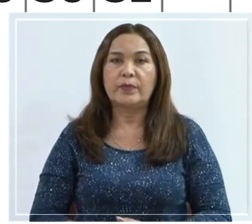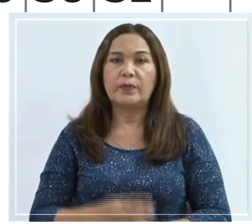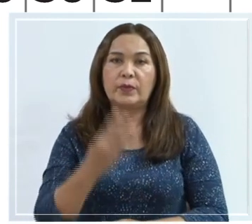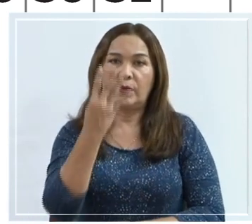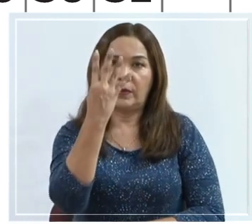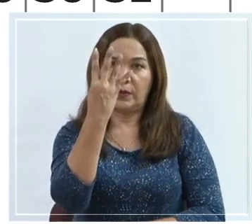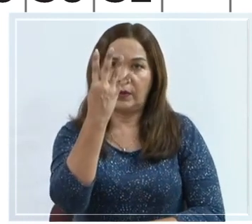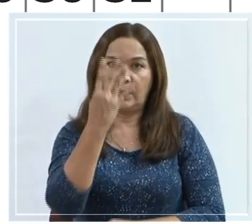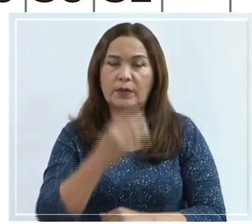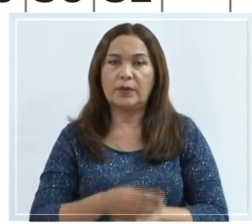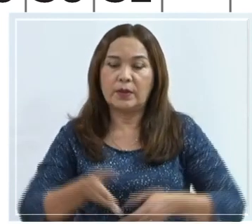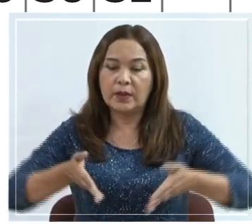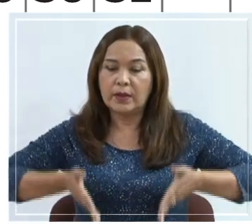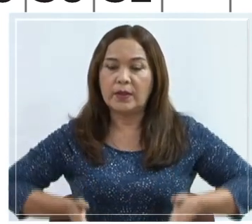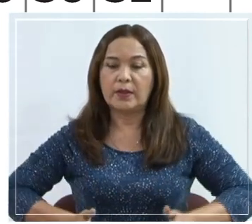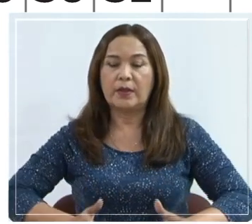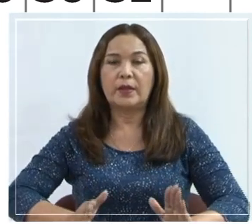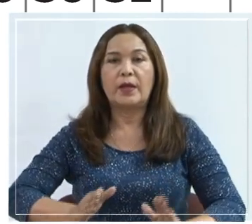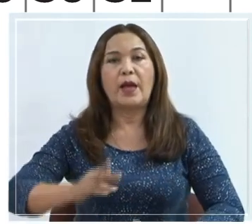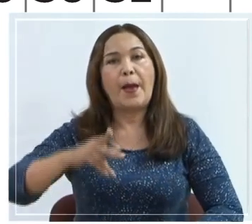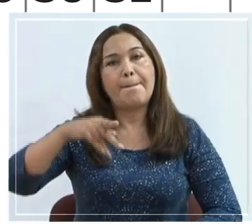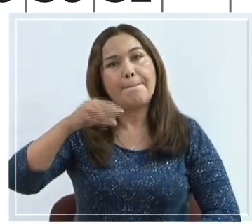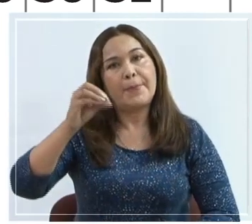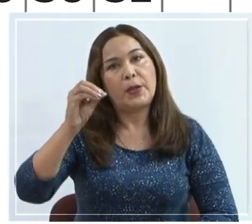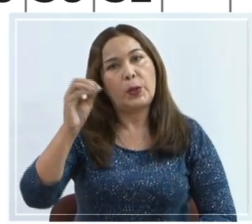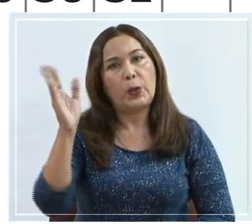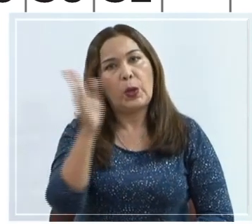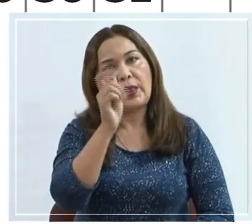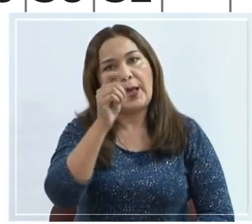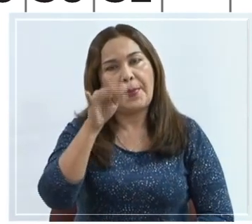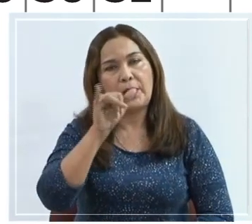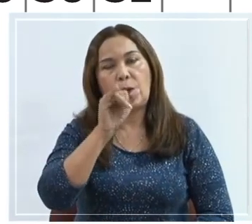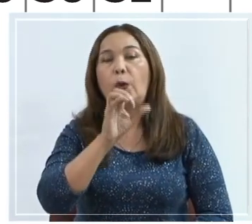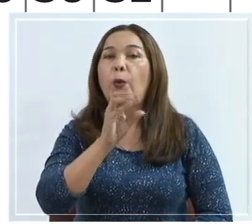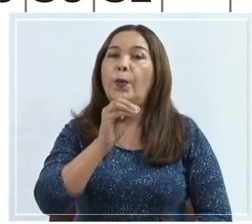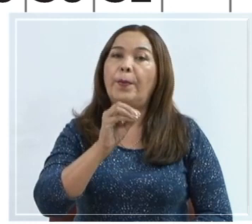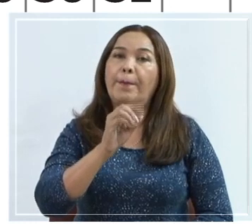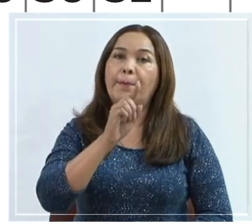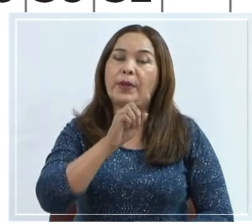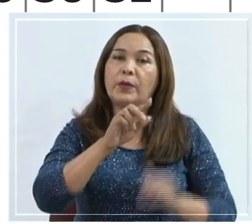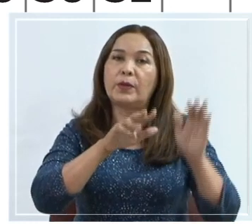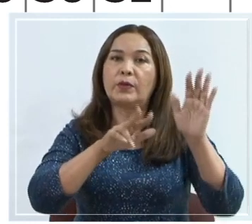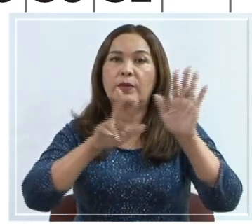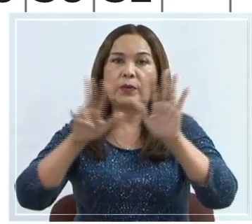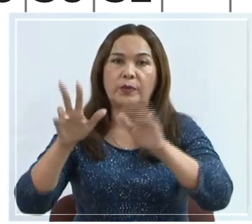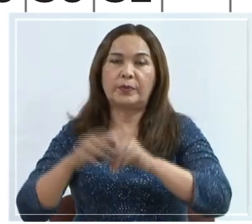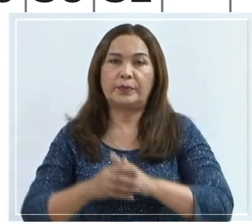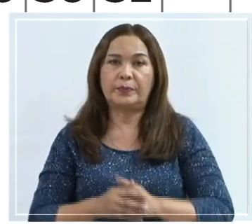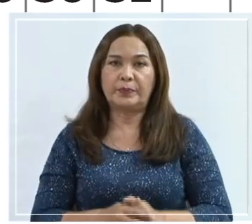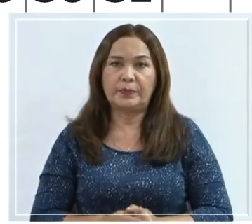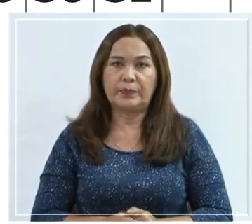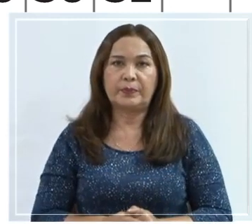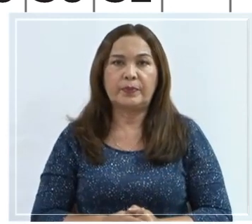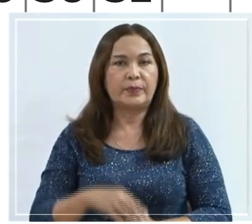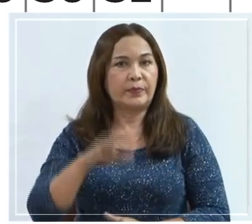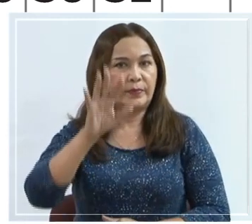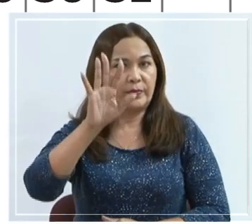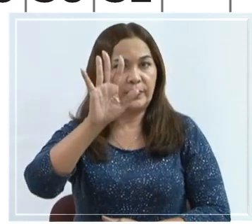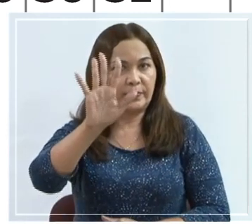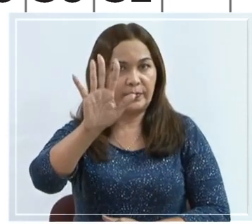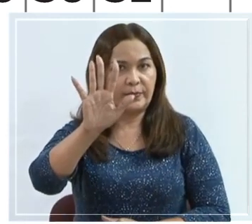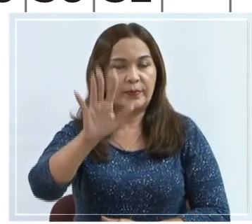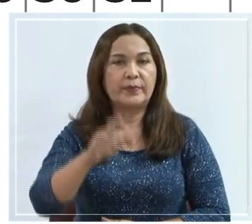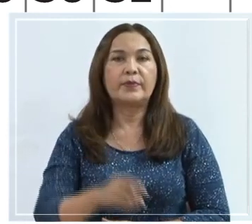día 4 natalicio de pío tamayo 1898 día